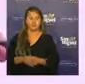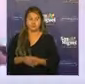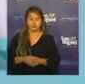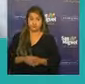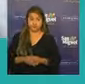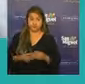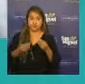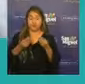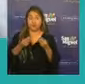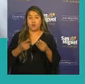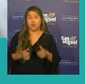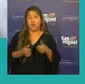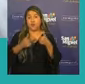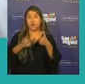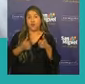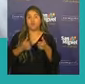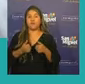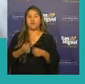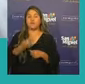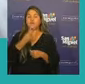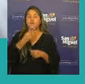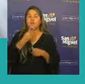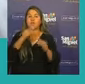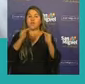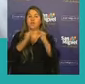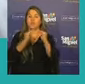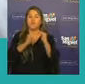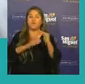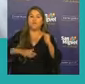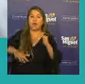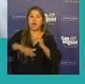Bueno, la vida de barrio es sumamente